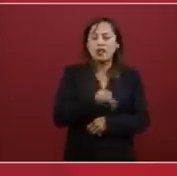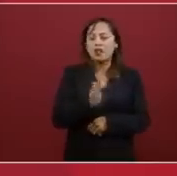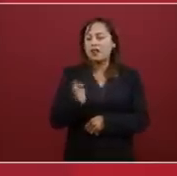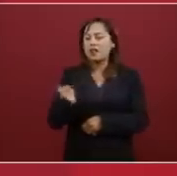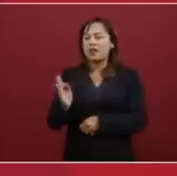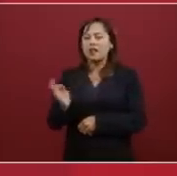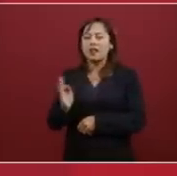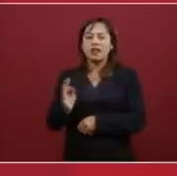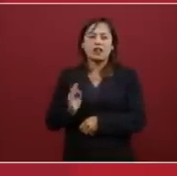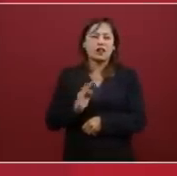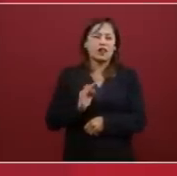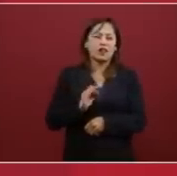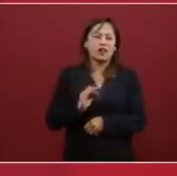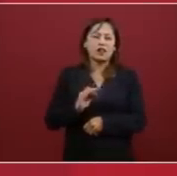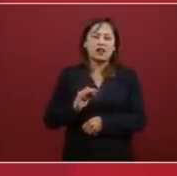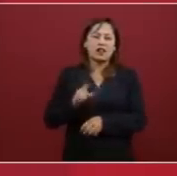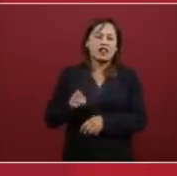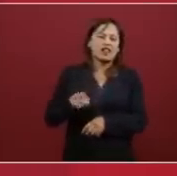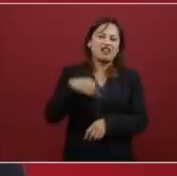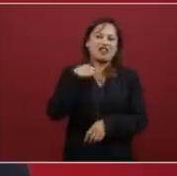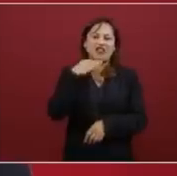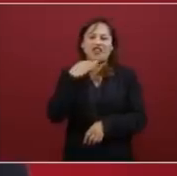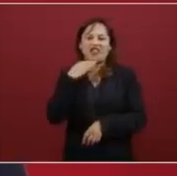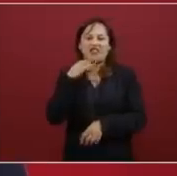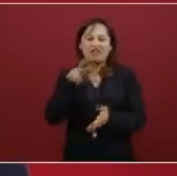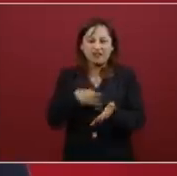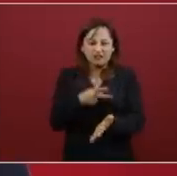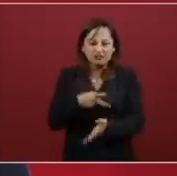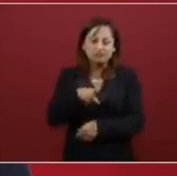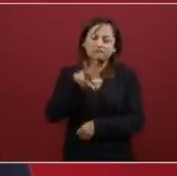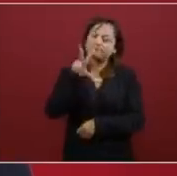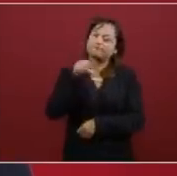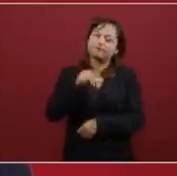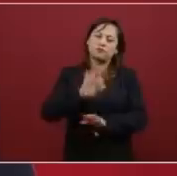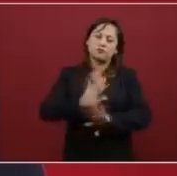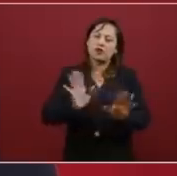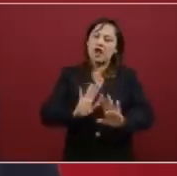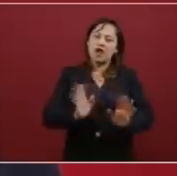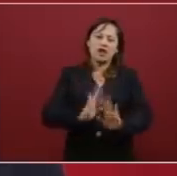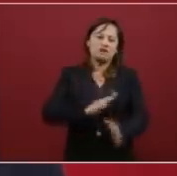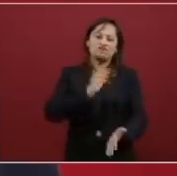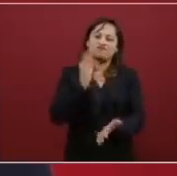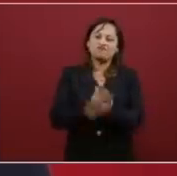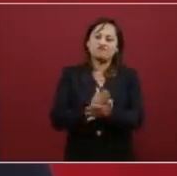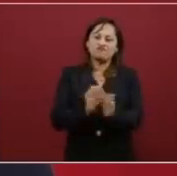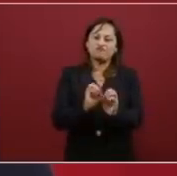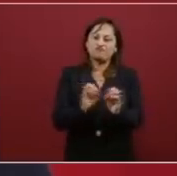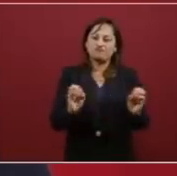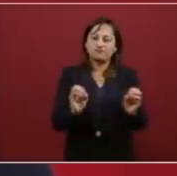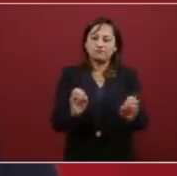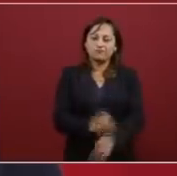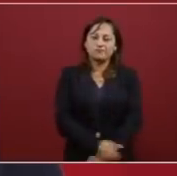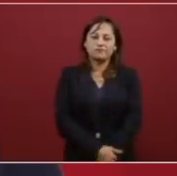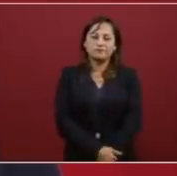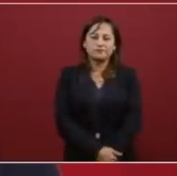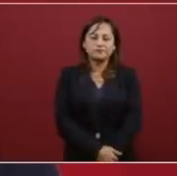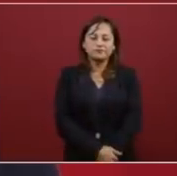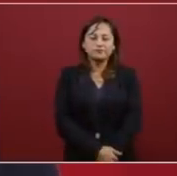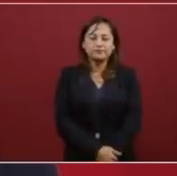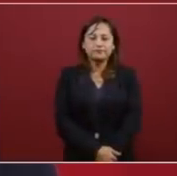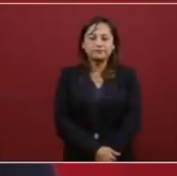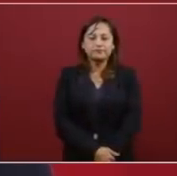irregularidades, cero corrupción, cero impunidad. Por cierto, me acaba